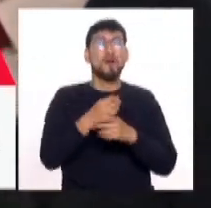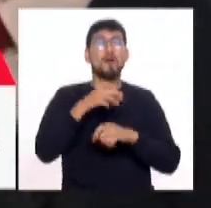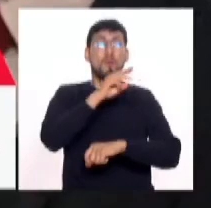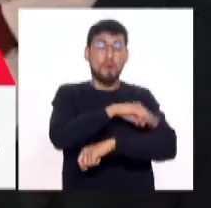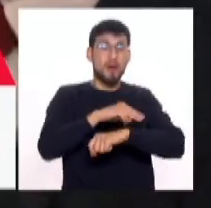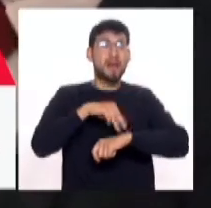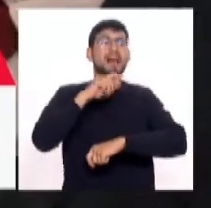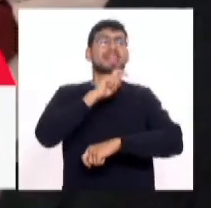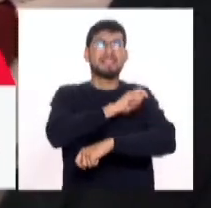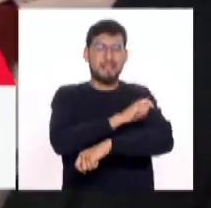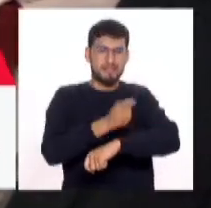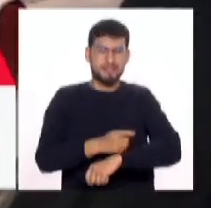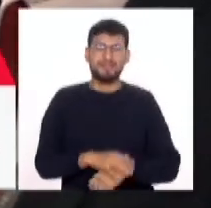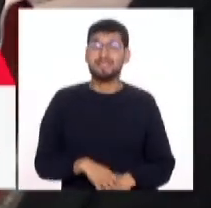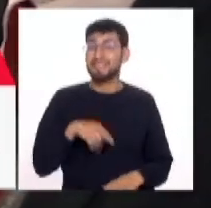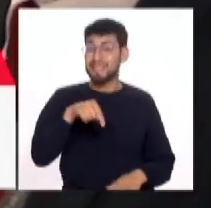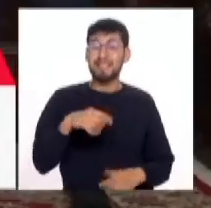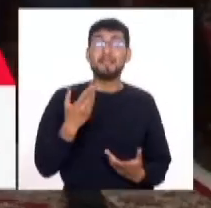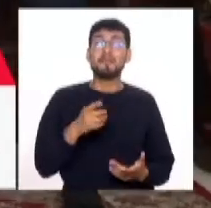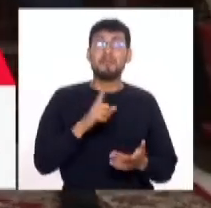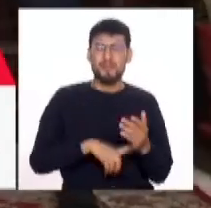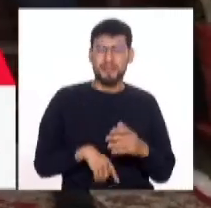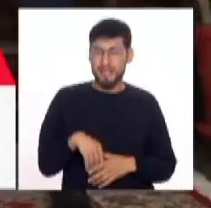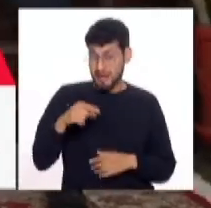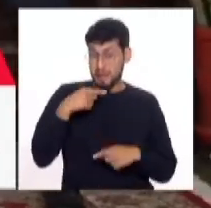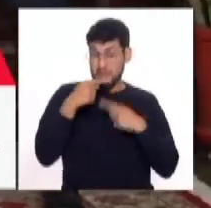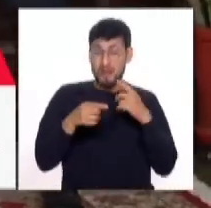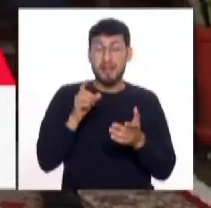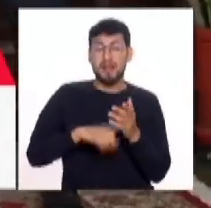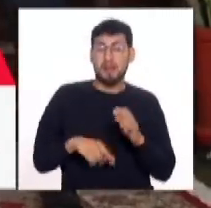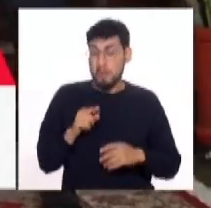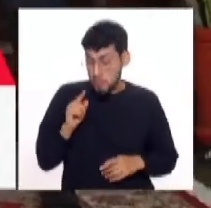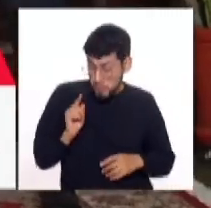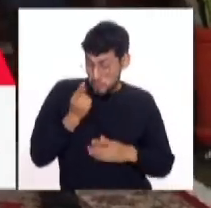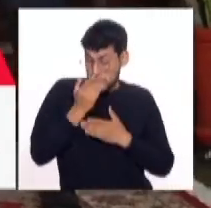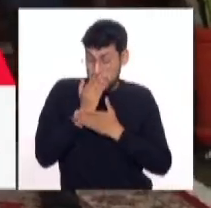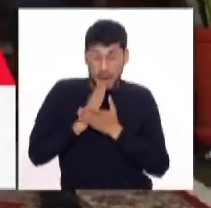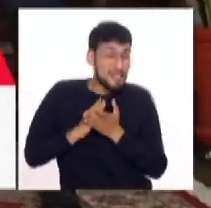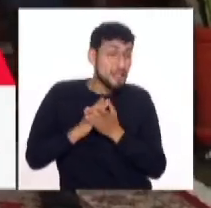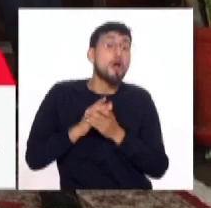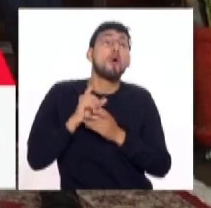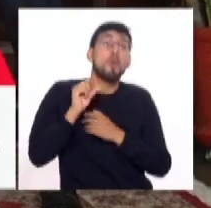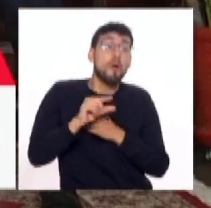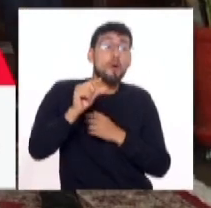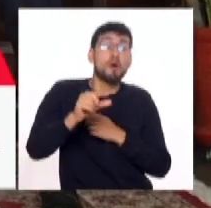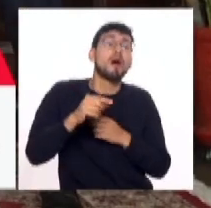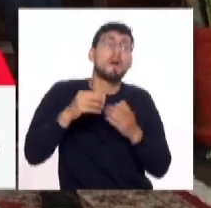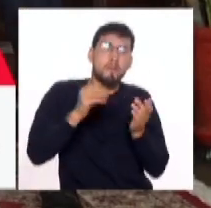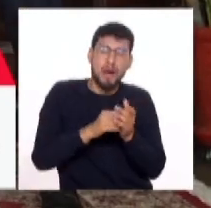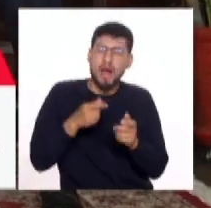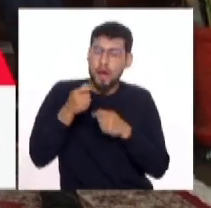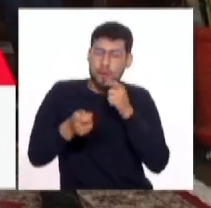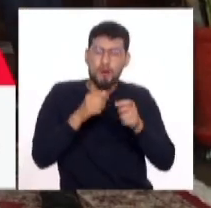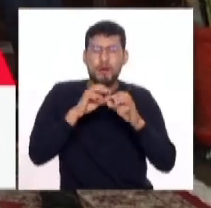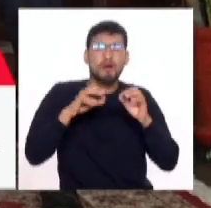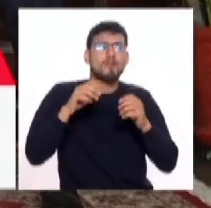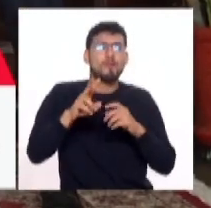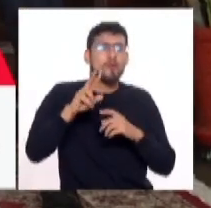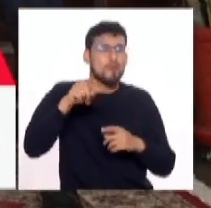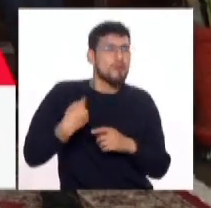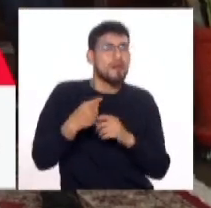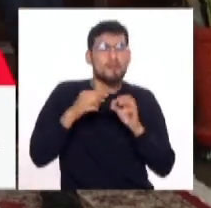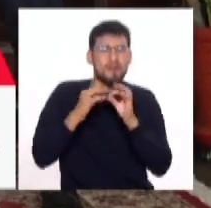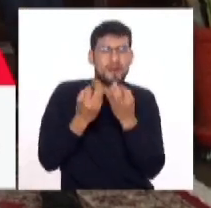y Tacna. La presidenta daba a conocer que esta es una primera etapa que va a beneficiar a más de 2.000 hogares y que se va